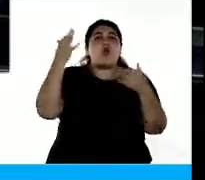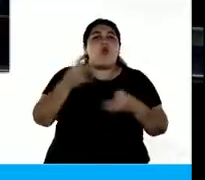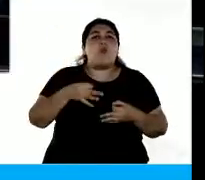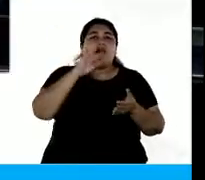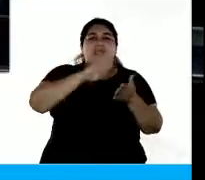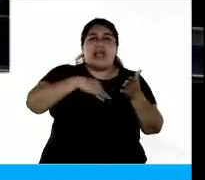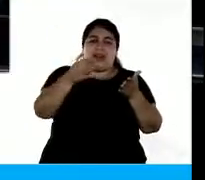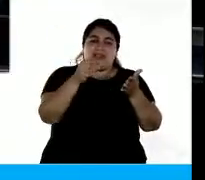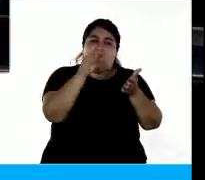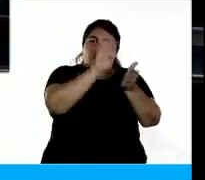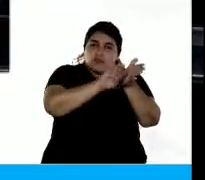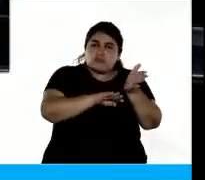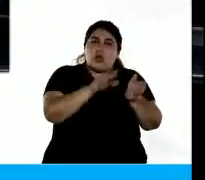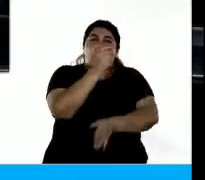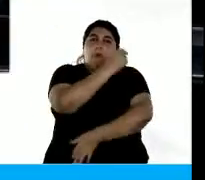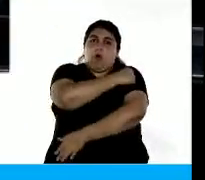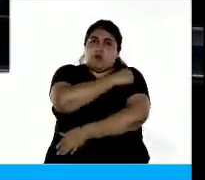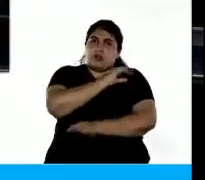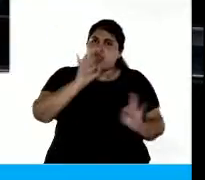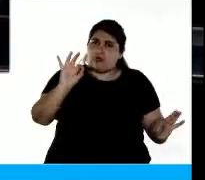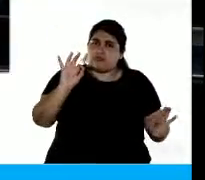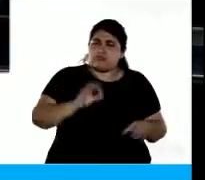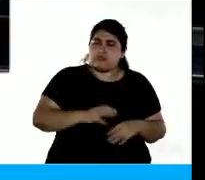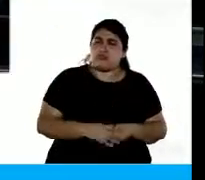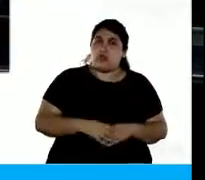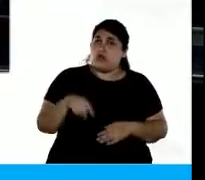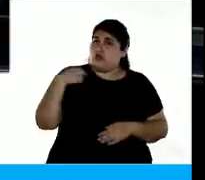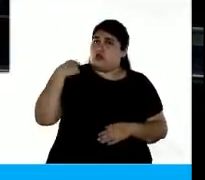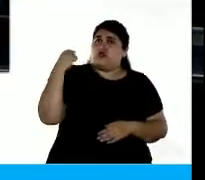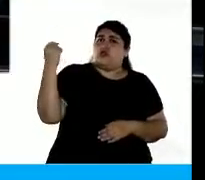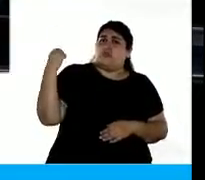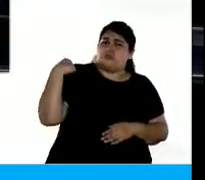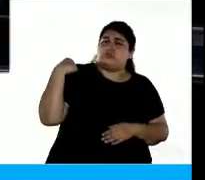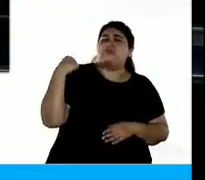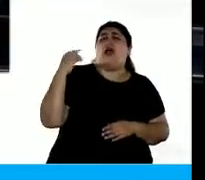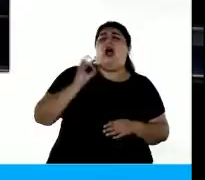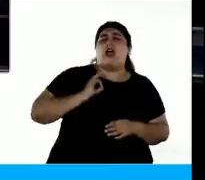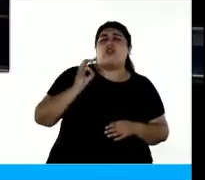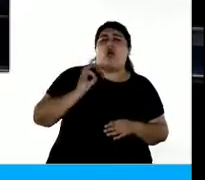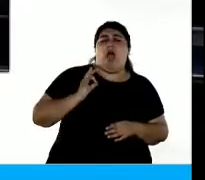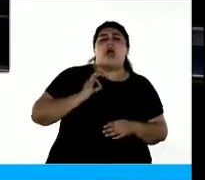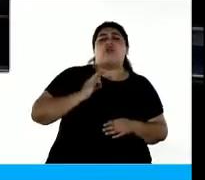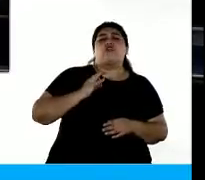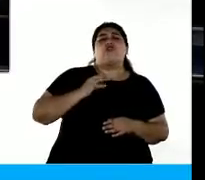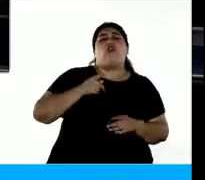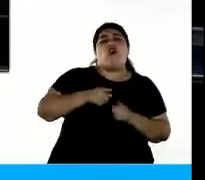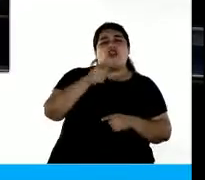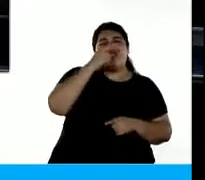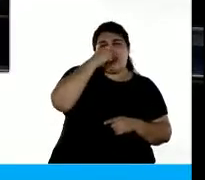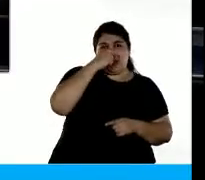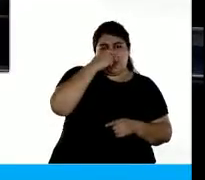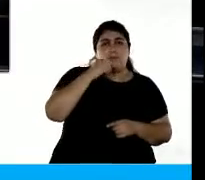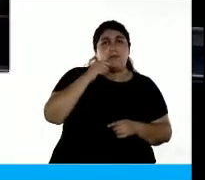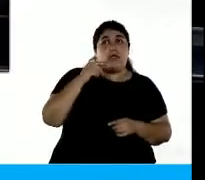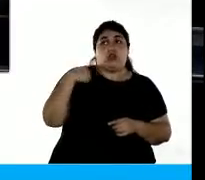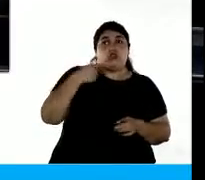vacunación todos nos hemos colocado el antigripal año tras año sí que antivacunas no